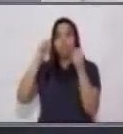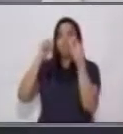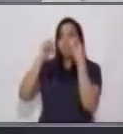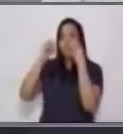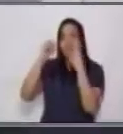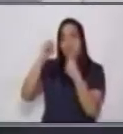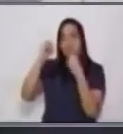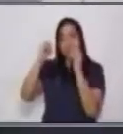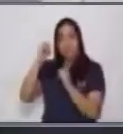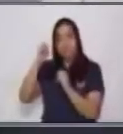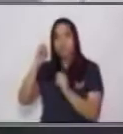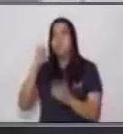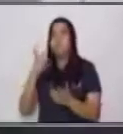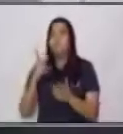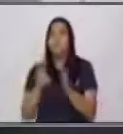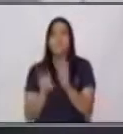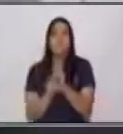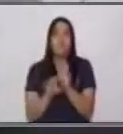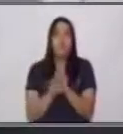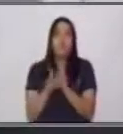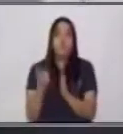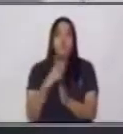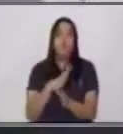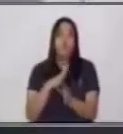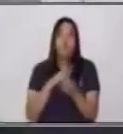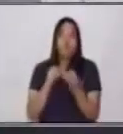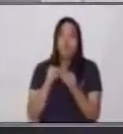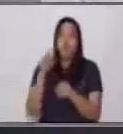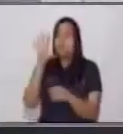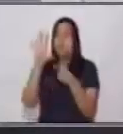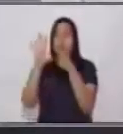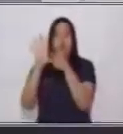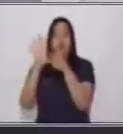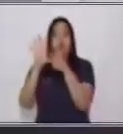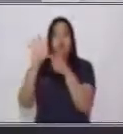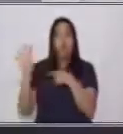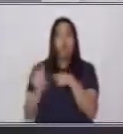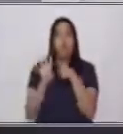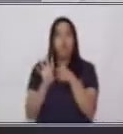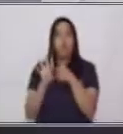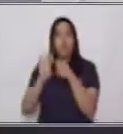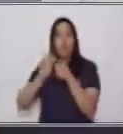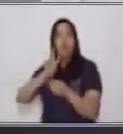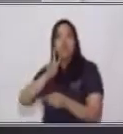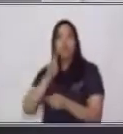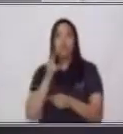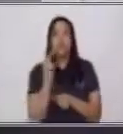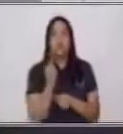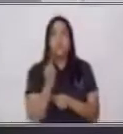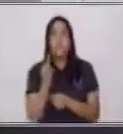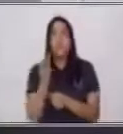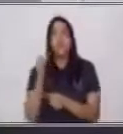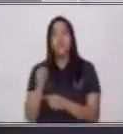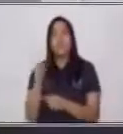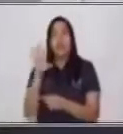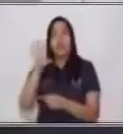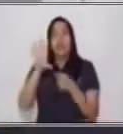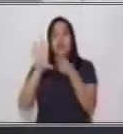sumar. Yo digo, al renglón 1 le voy a sumar el renglón 3. Y entonces vamos a ver cómo cambia el renglón